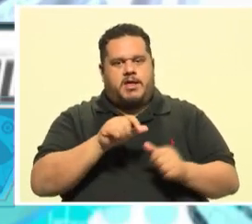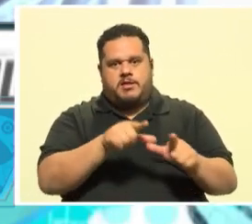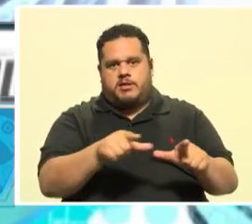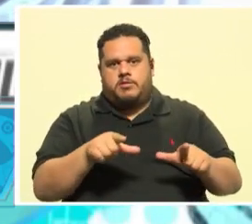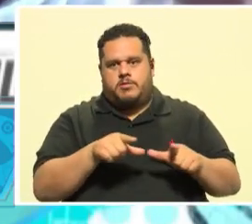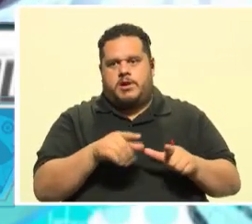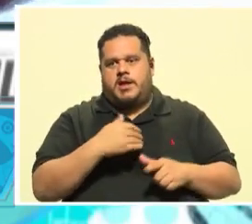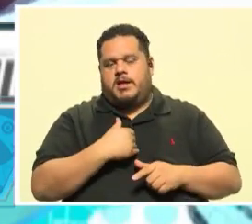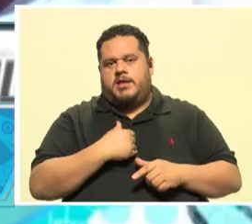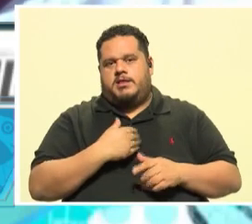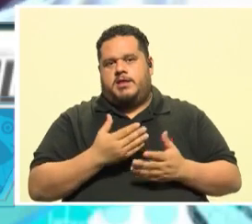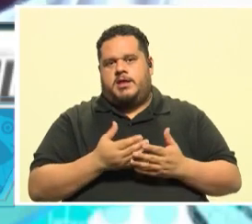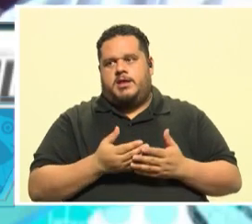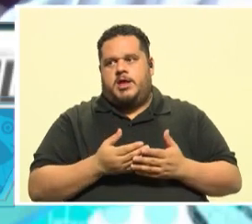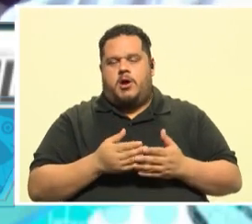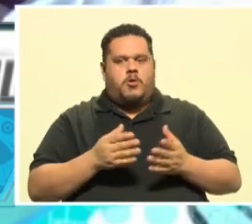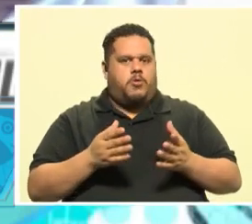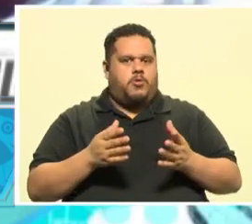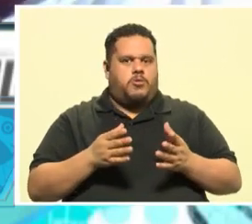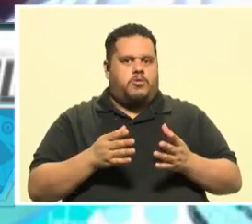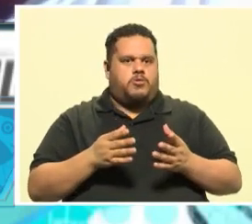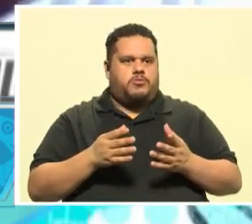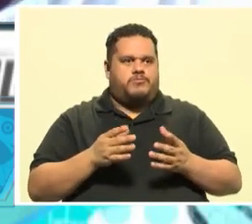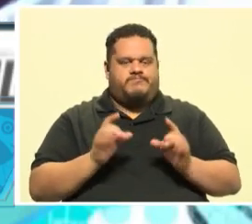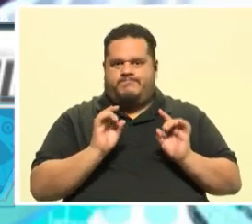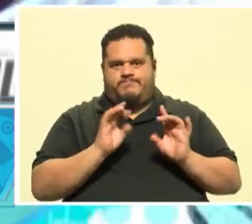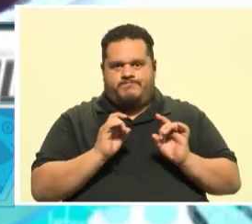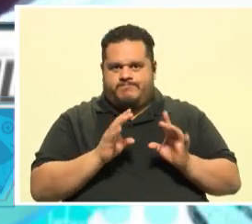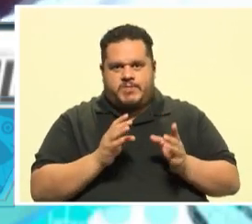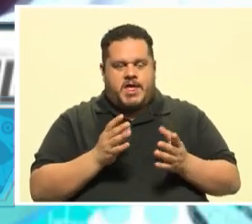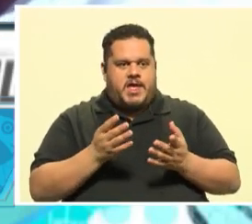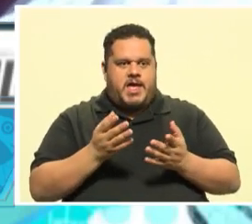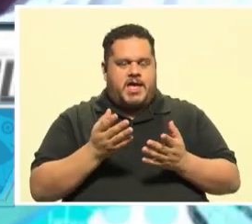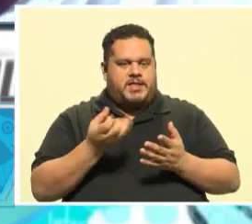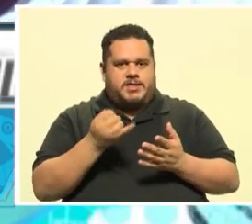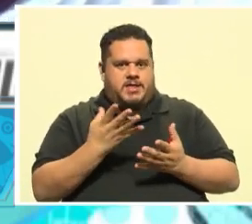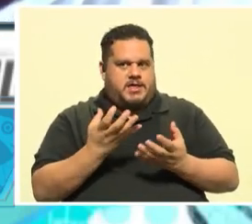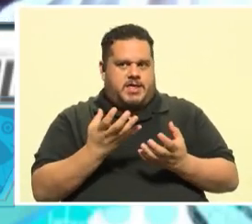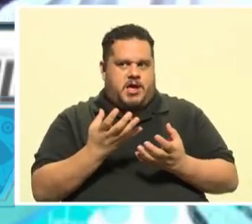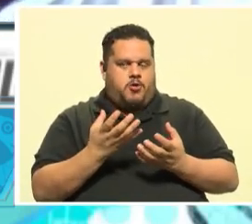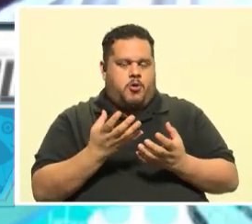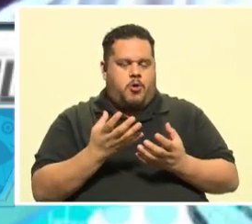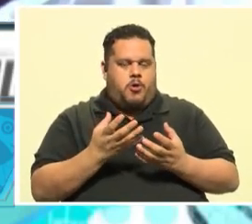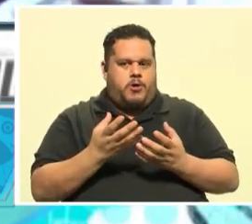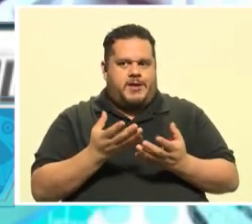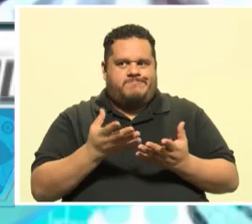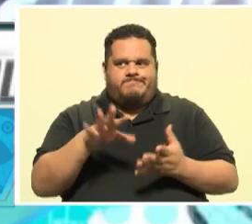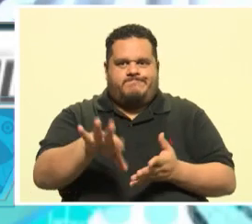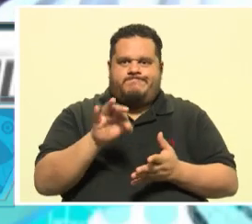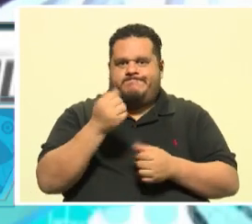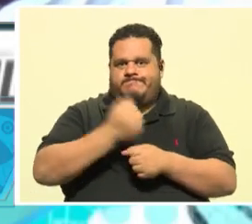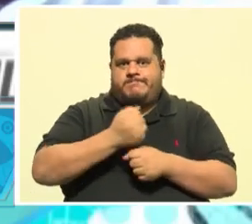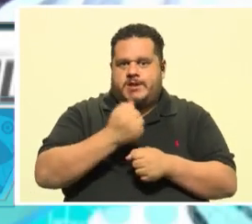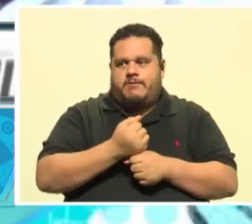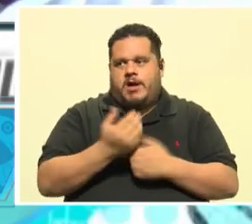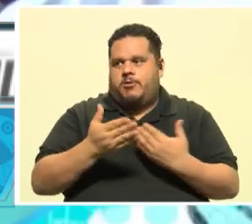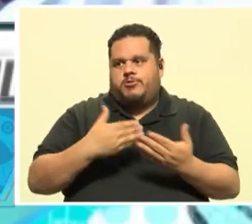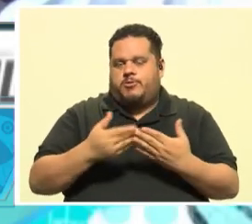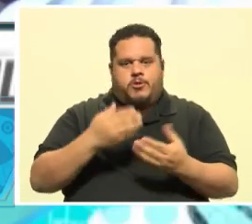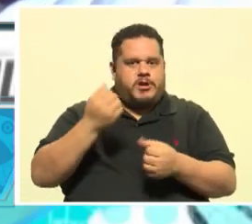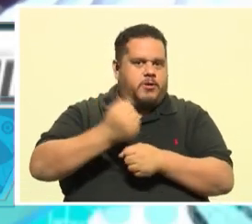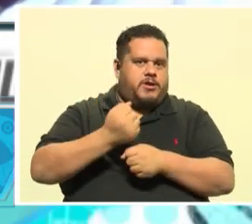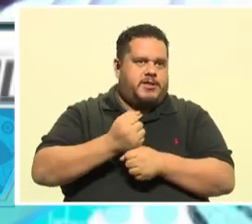que quedan. De manera que es un escenario muy difícil, pero igual la gente saldrá porque hay desesperación en Centroamérica. Se